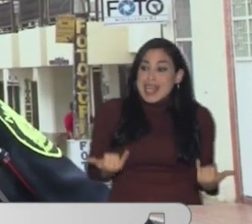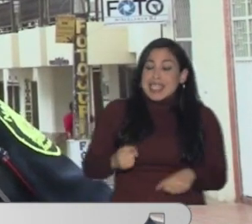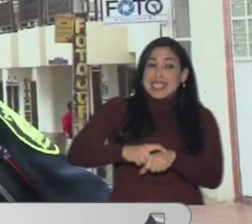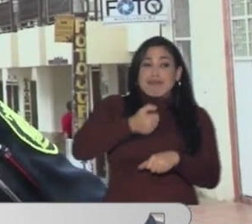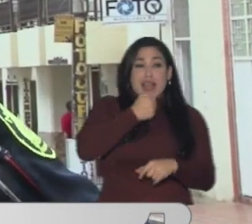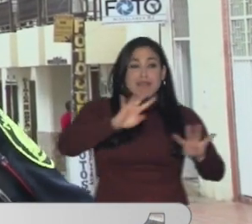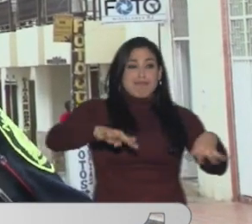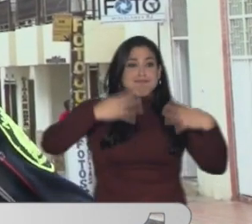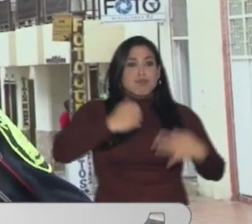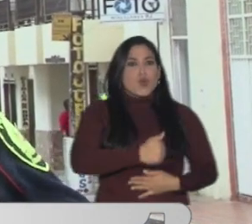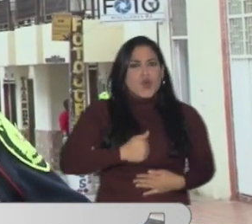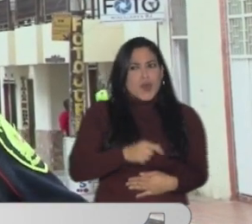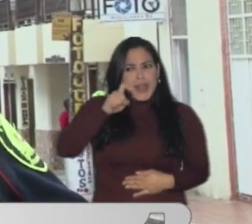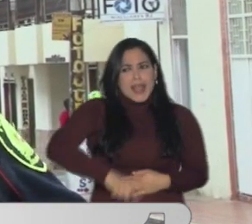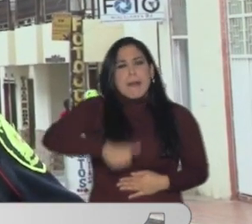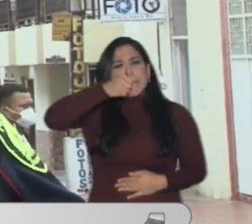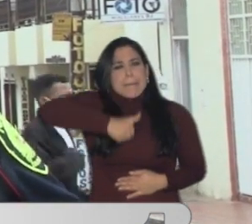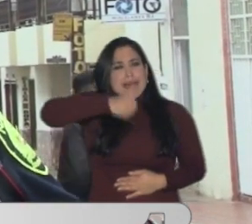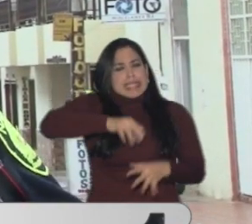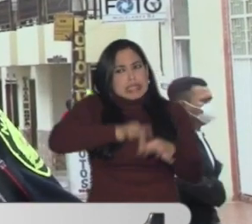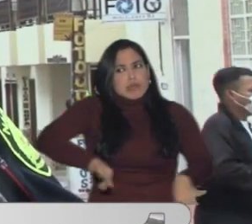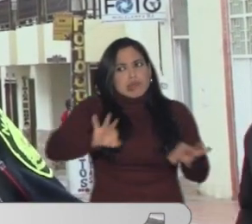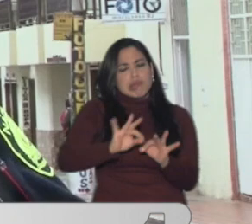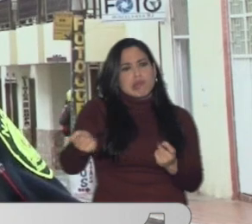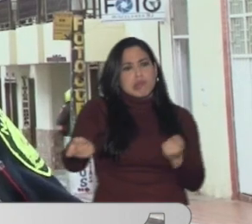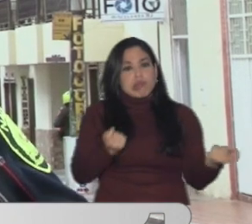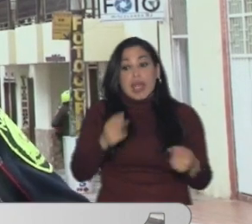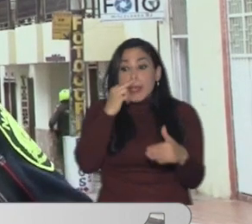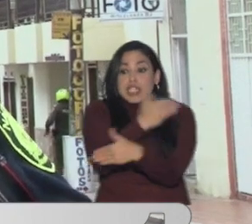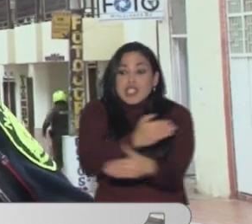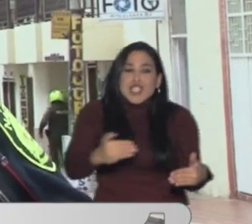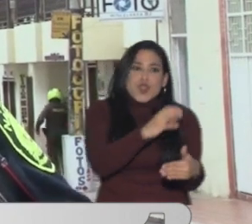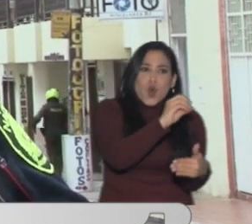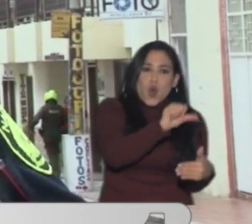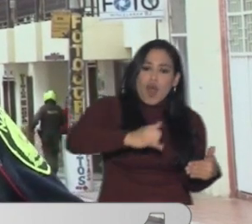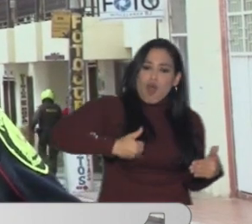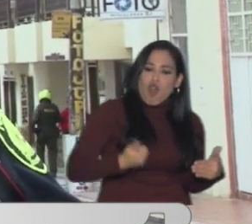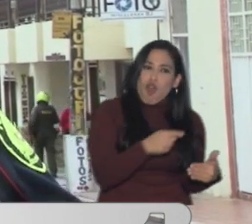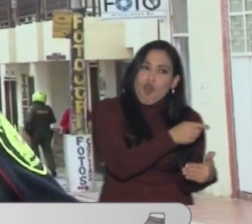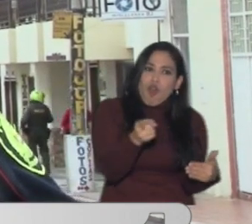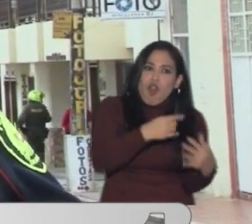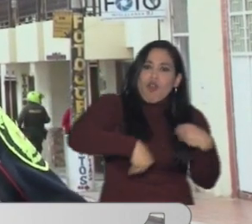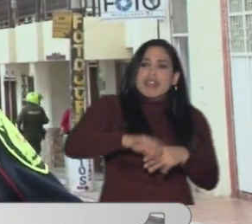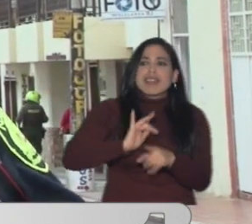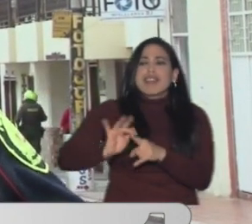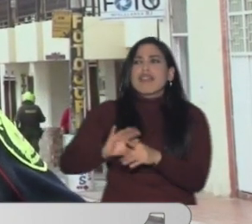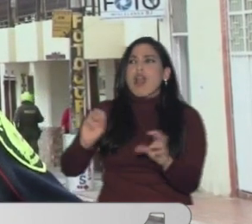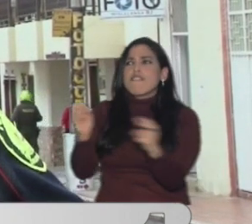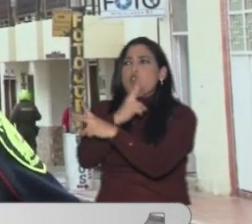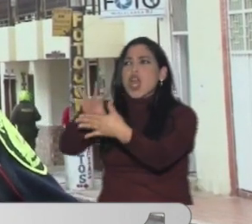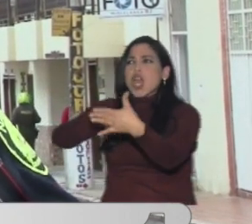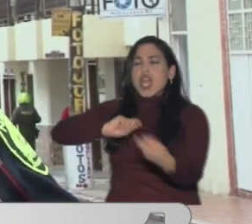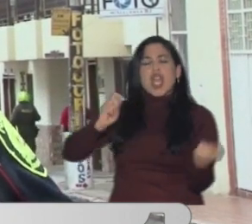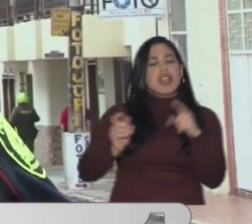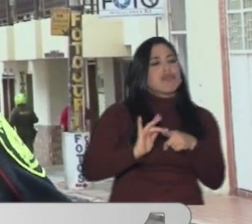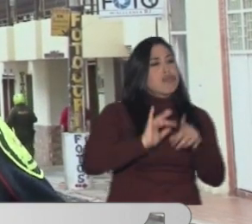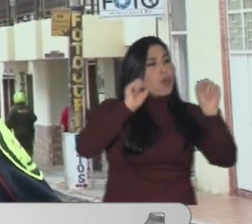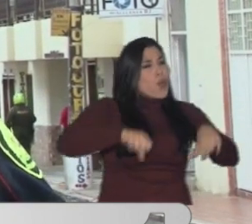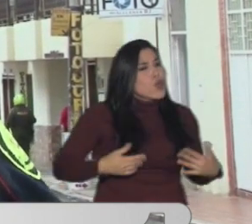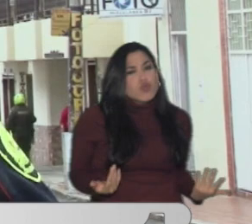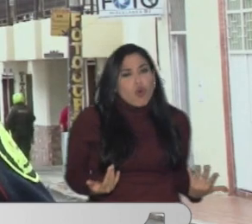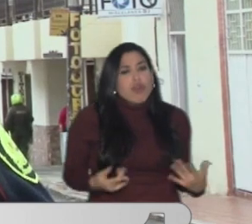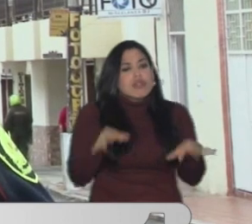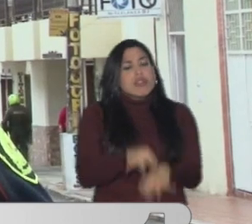momentos, para que por favor seamos tolerantes, de que nuestros niños, niñas y adolescentes no apliquen la violencia jamás. Siempre las